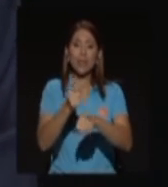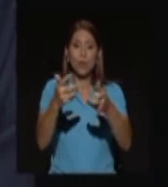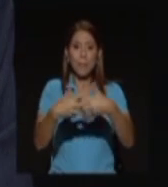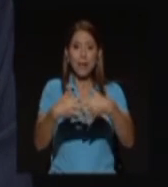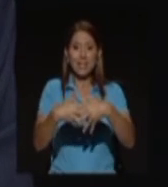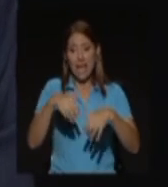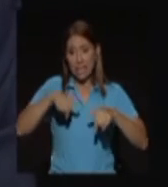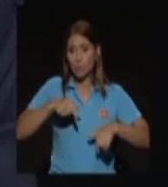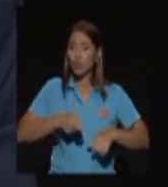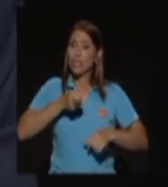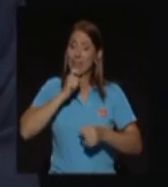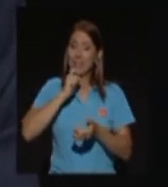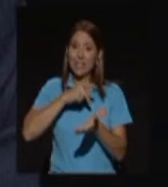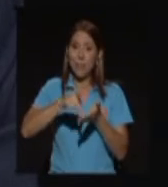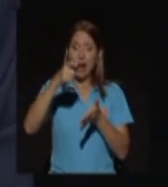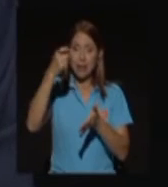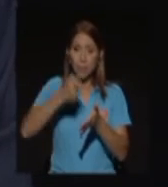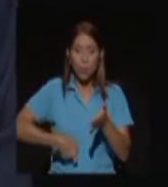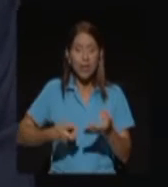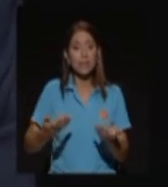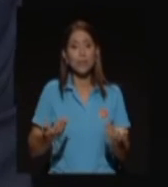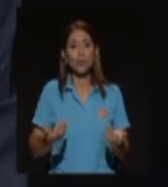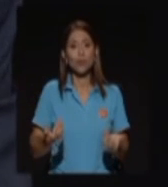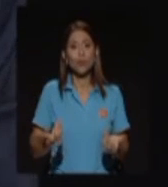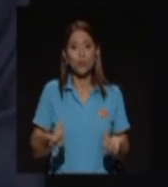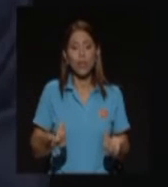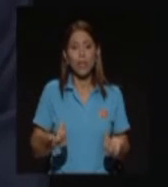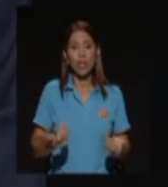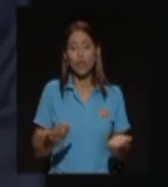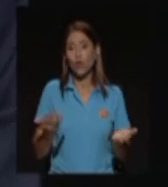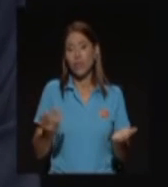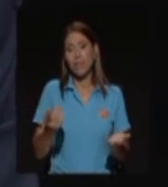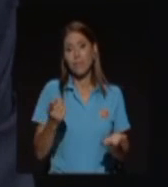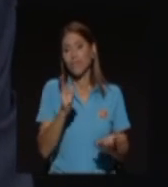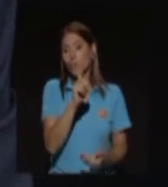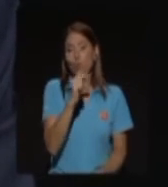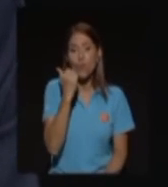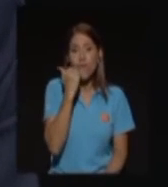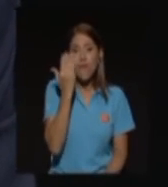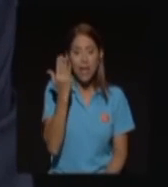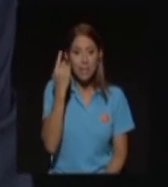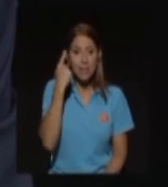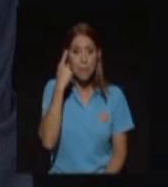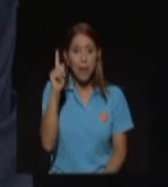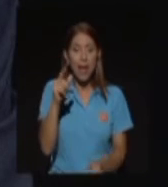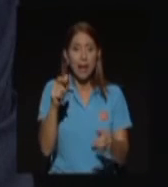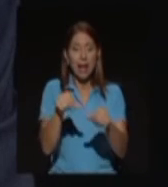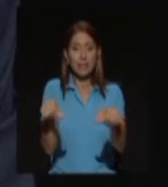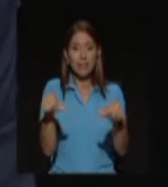muy difícil pagar impuestos, donde no se le hace fácil al sector